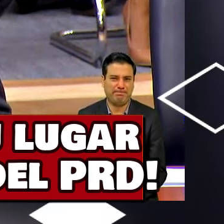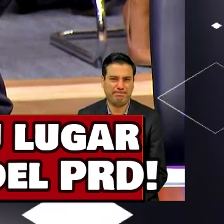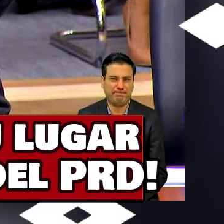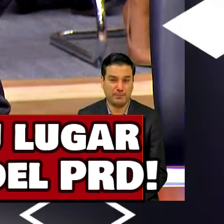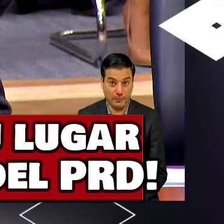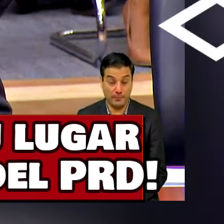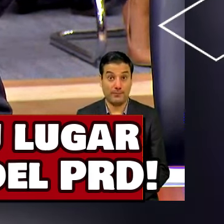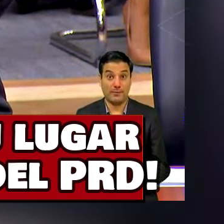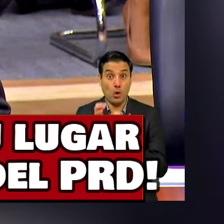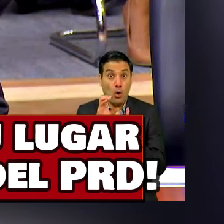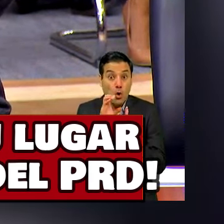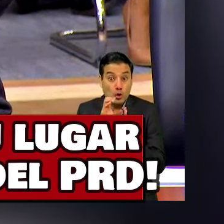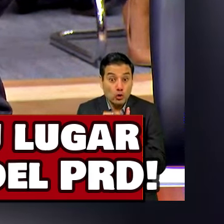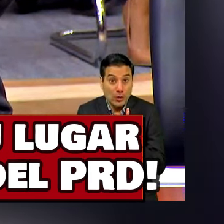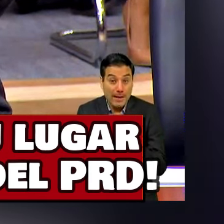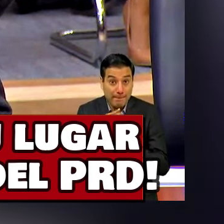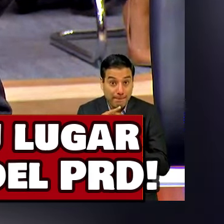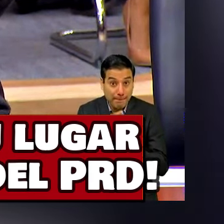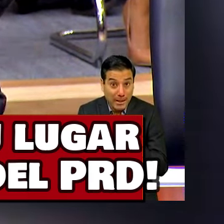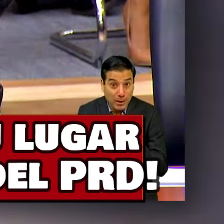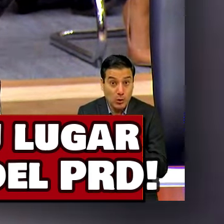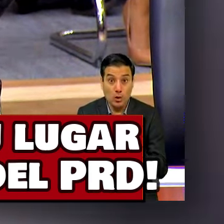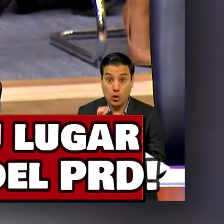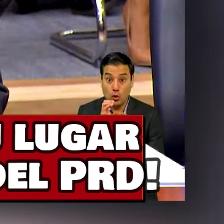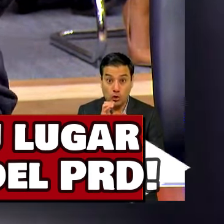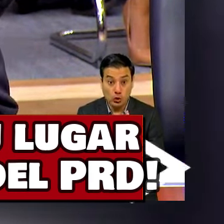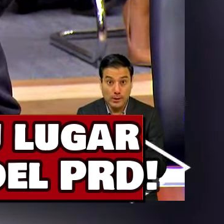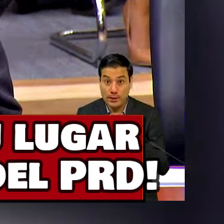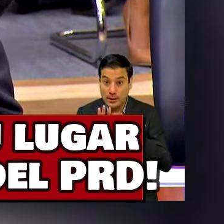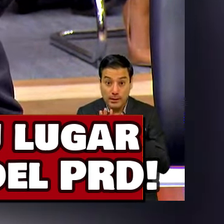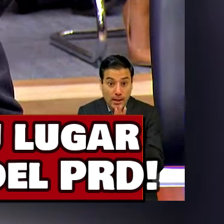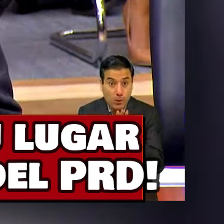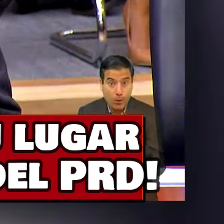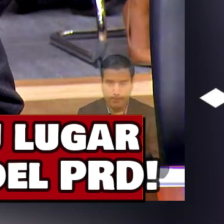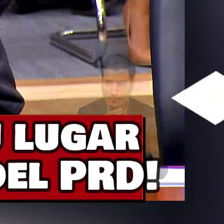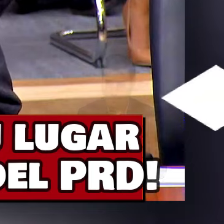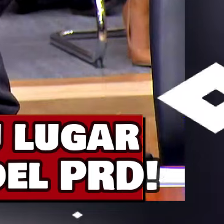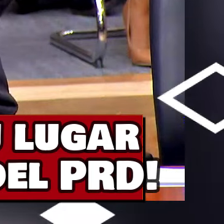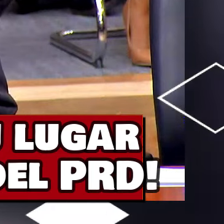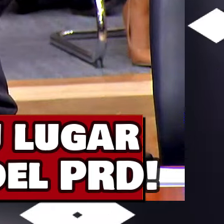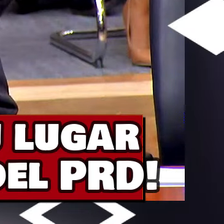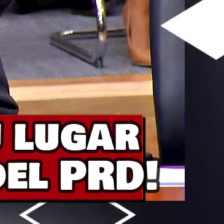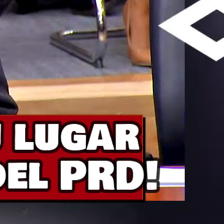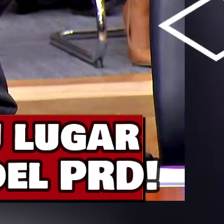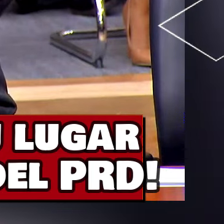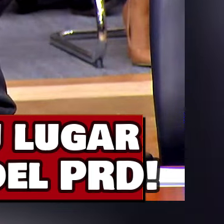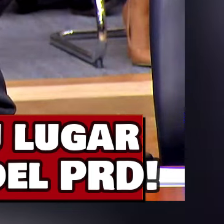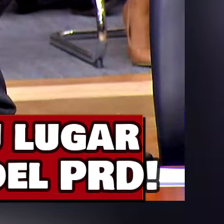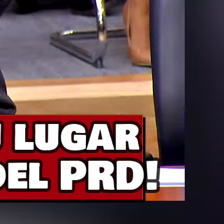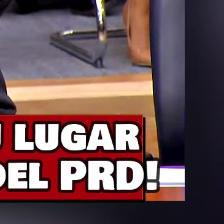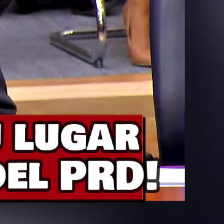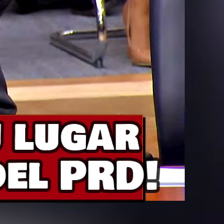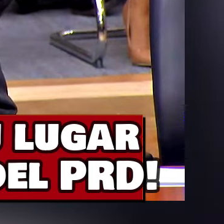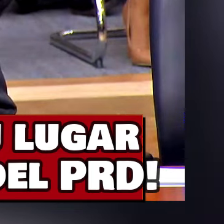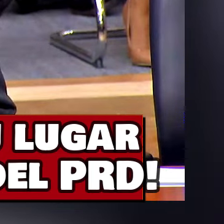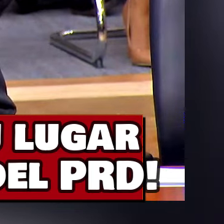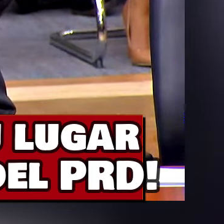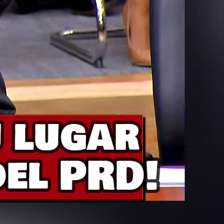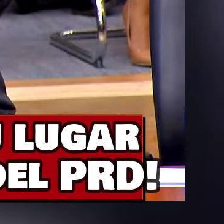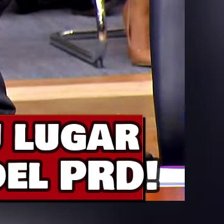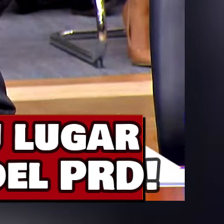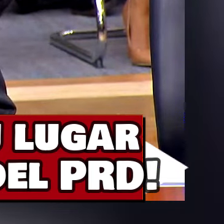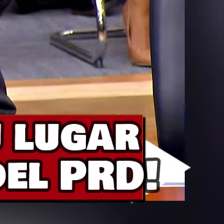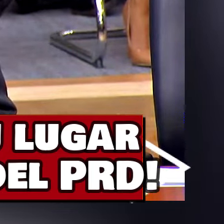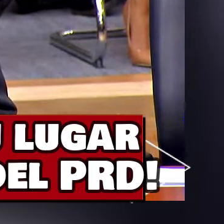Constitución, falso que esté en riesgo el que hagamos una reforma a la Constitución y eso implique que queden fuera mexicanas y mexicanos que tienen los mismos derechos. Nosotros estamos en